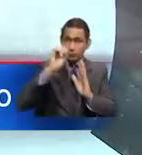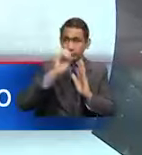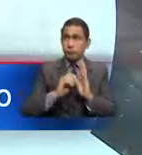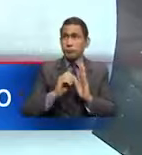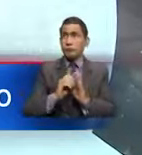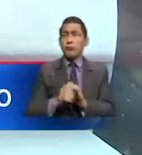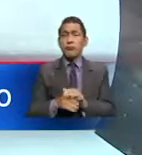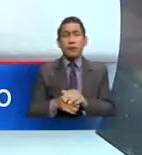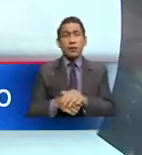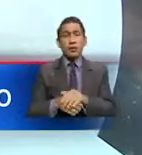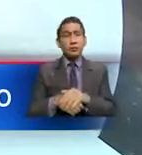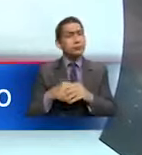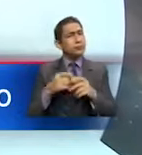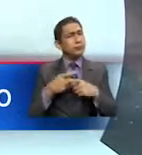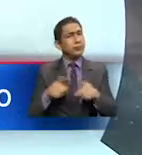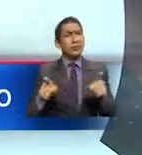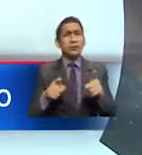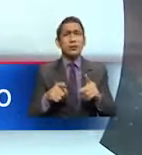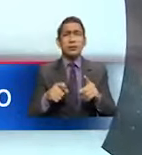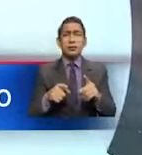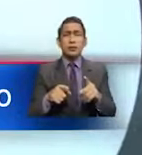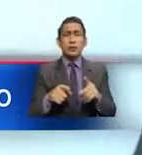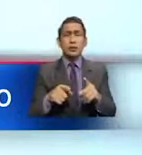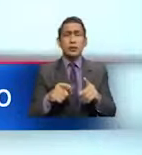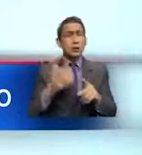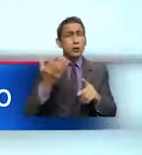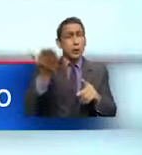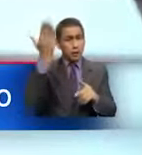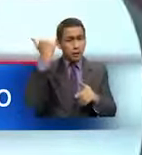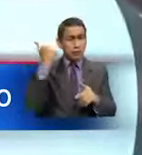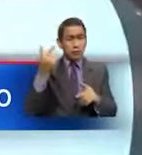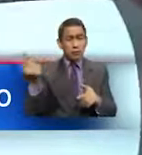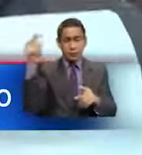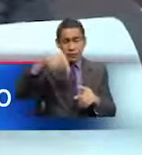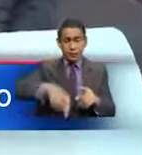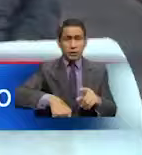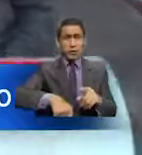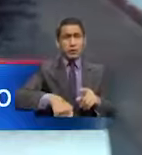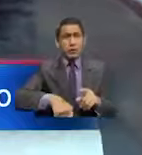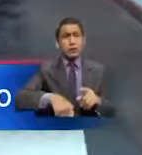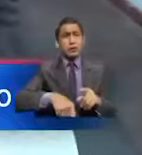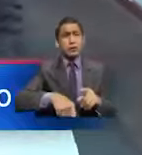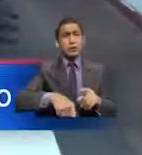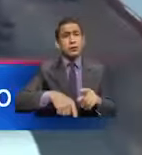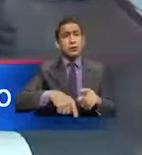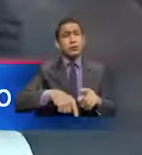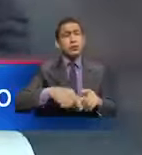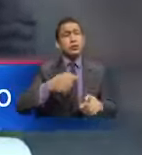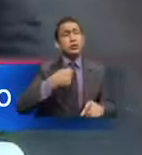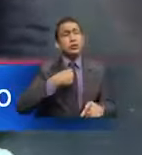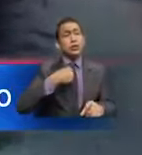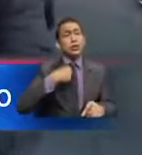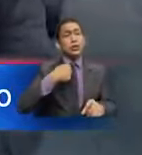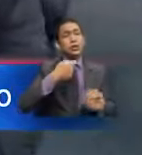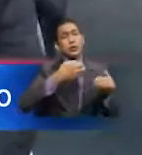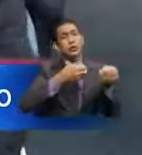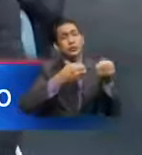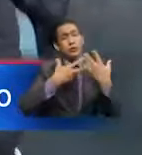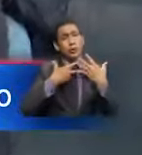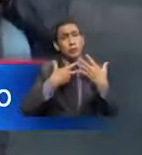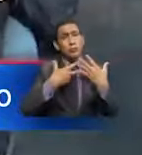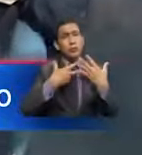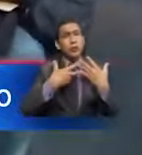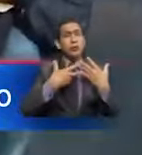tantas inconvenientes que ponen. Por ejemplo, la vez anterior yo vine y recién ahí me dicen que debía traer